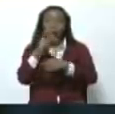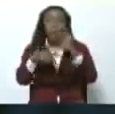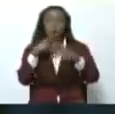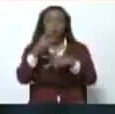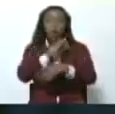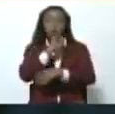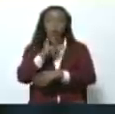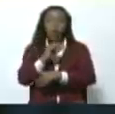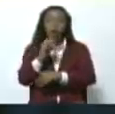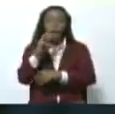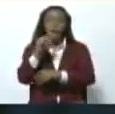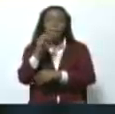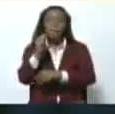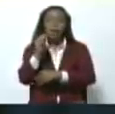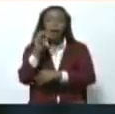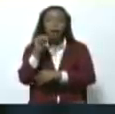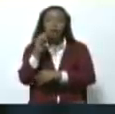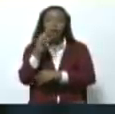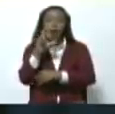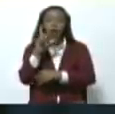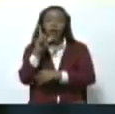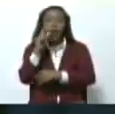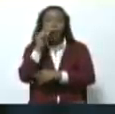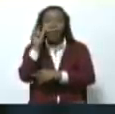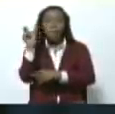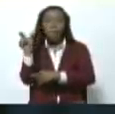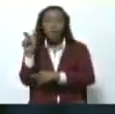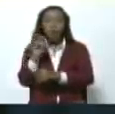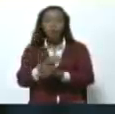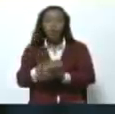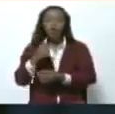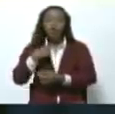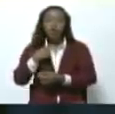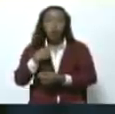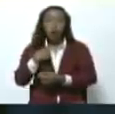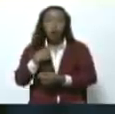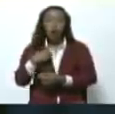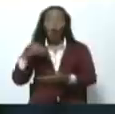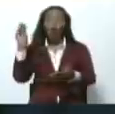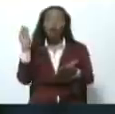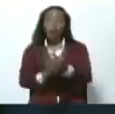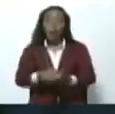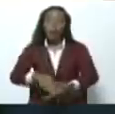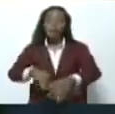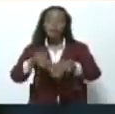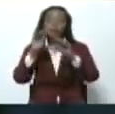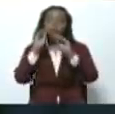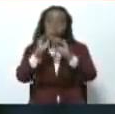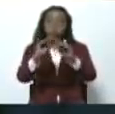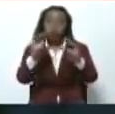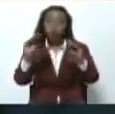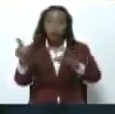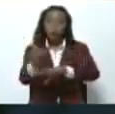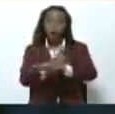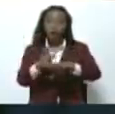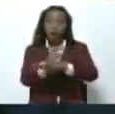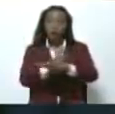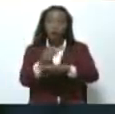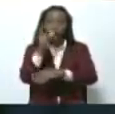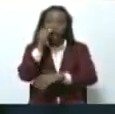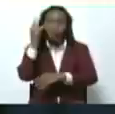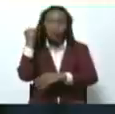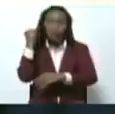zuliana, Manuel Rosales. Yo le hago el mismo llamado que le hago a los gobernadores,